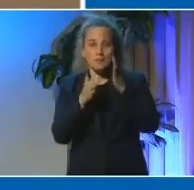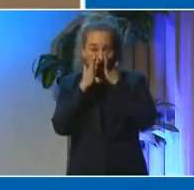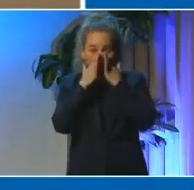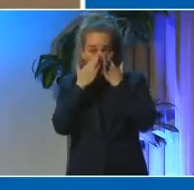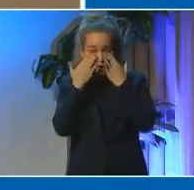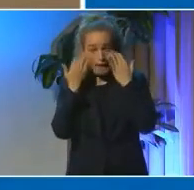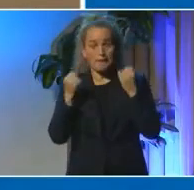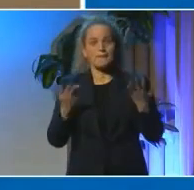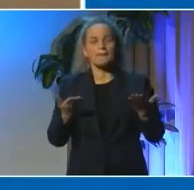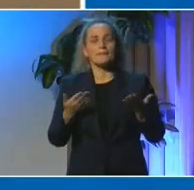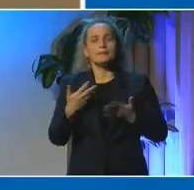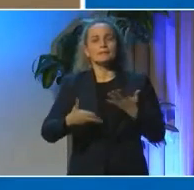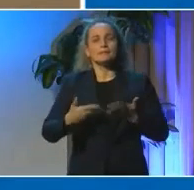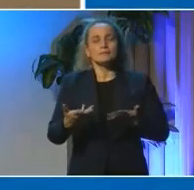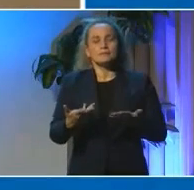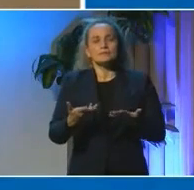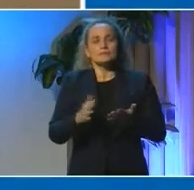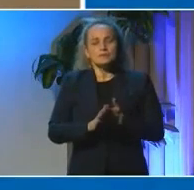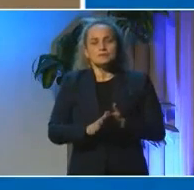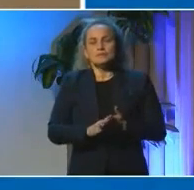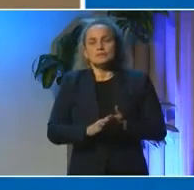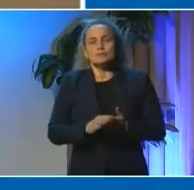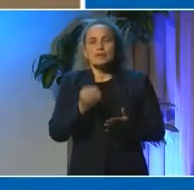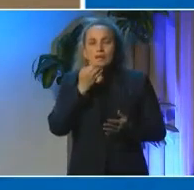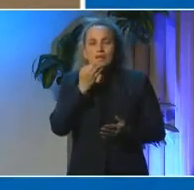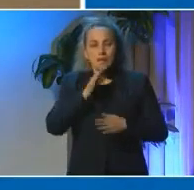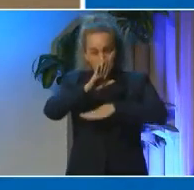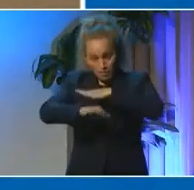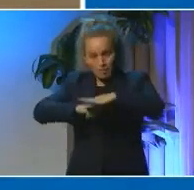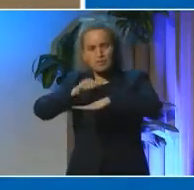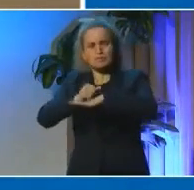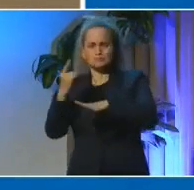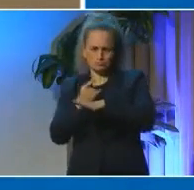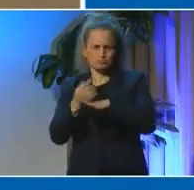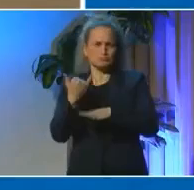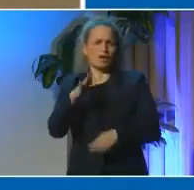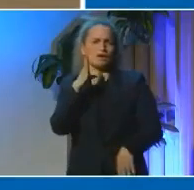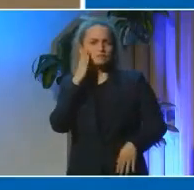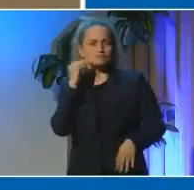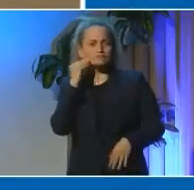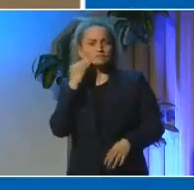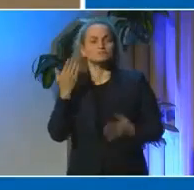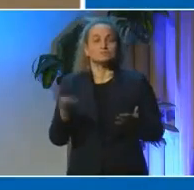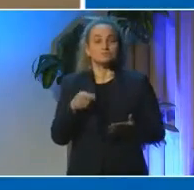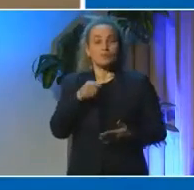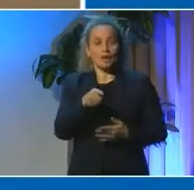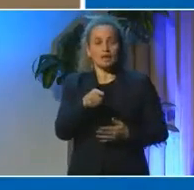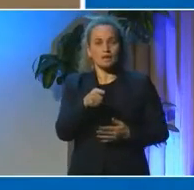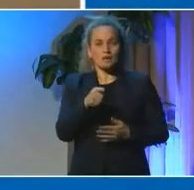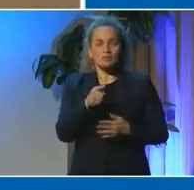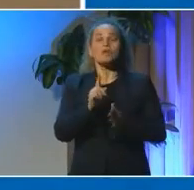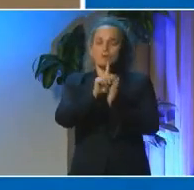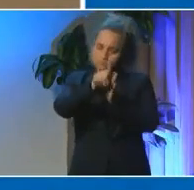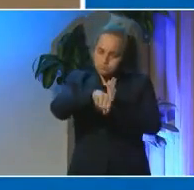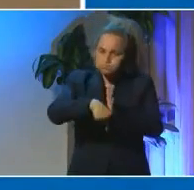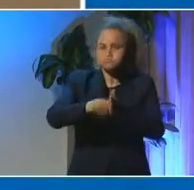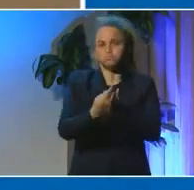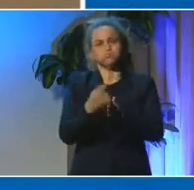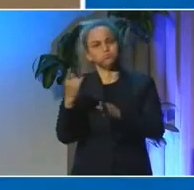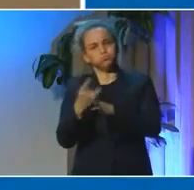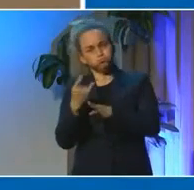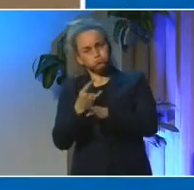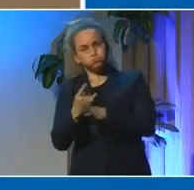regresar a la a la retornabilidad algo que muchos ya vivimos entonces hay todo un todo un regreso e yo